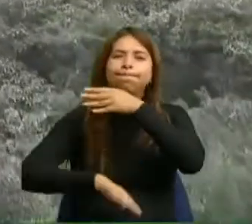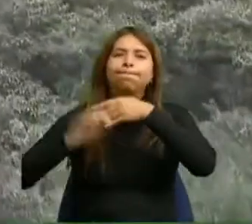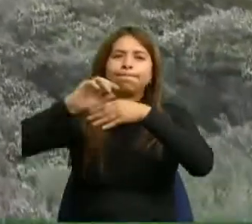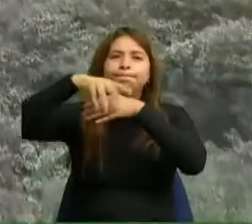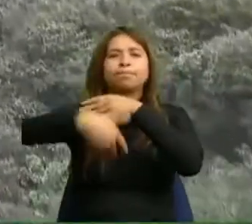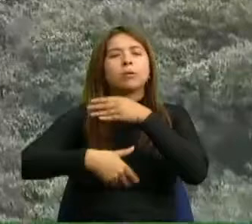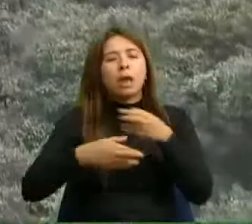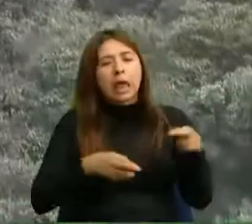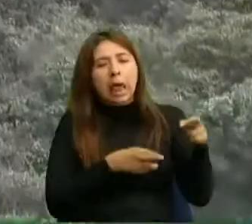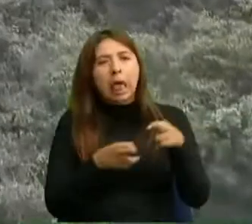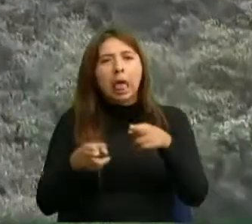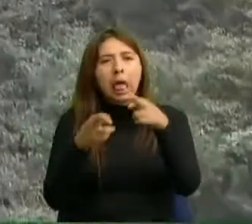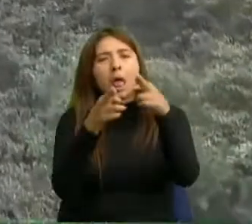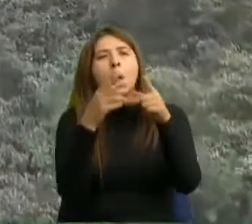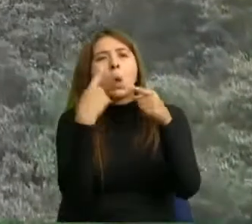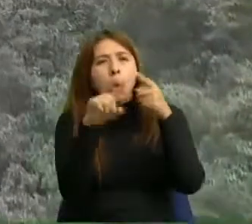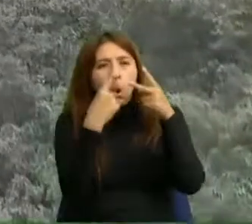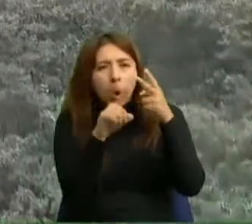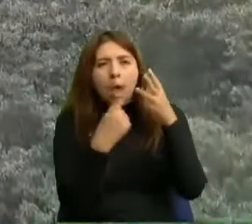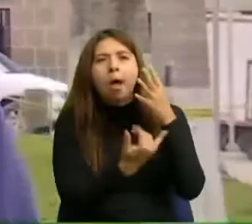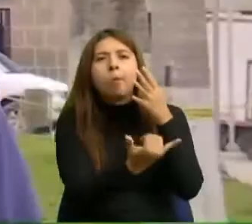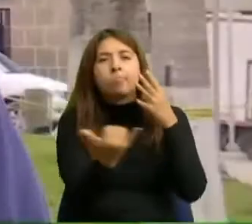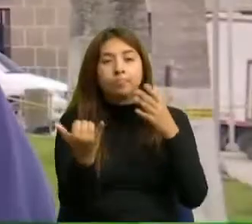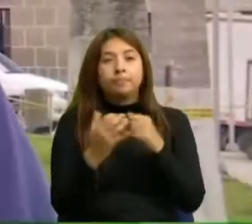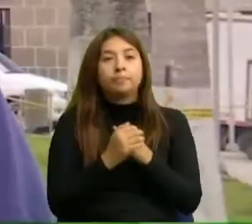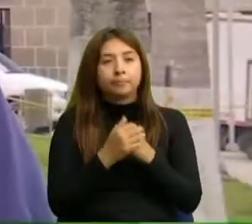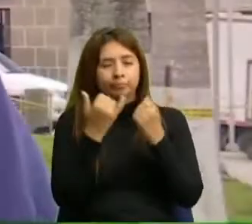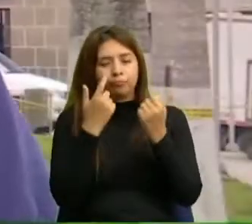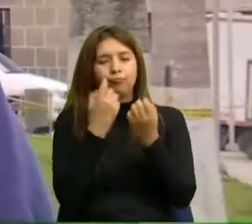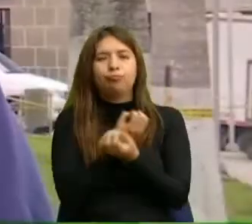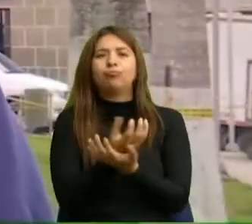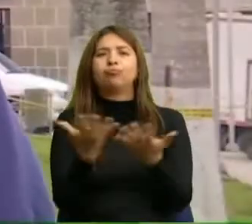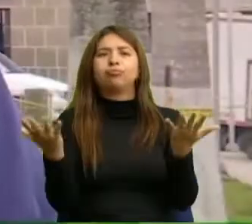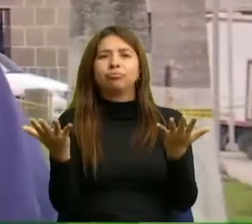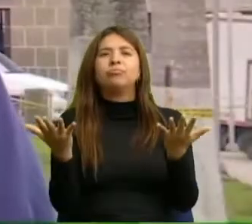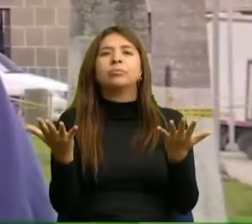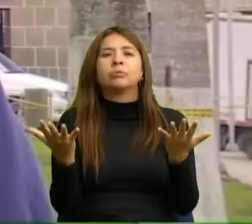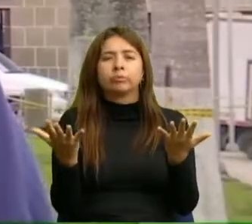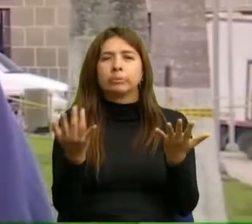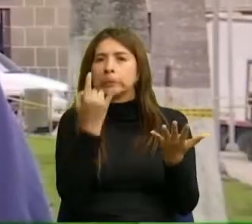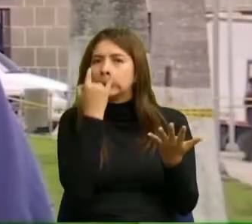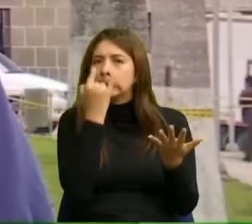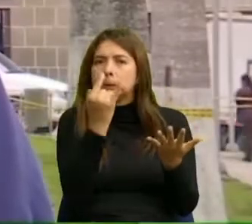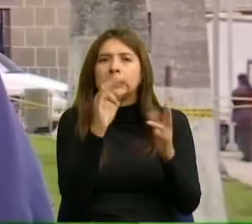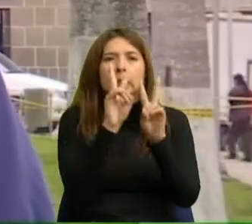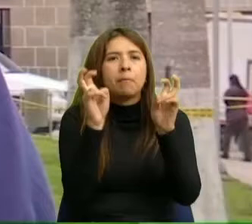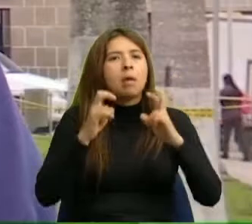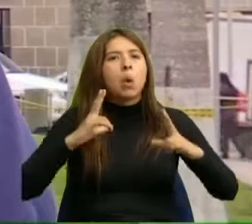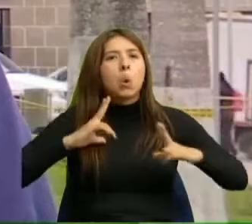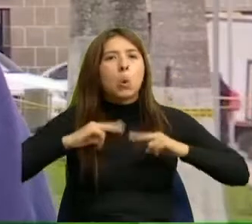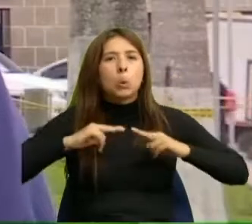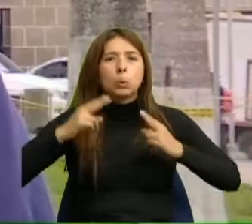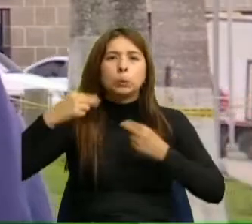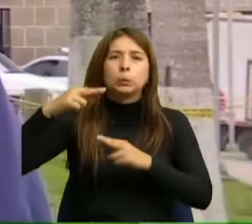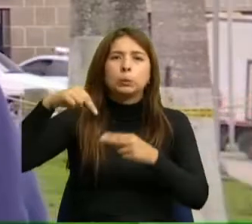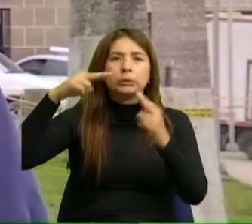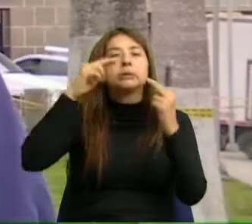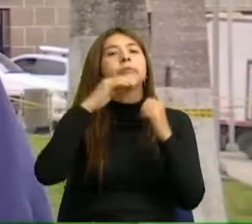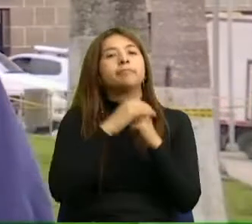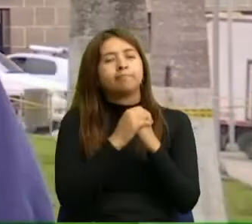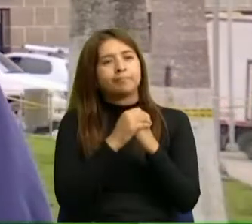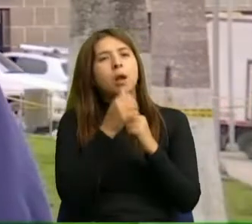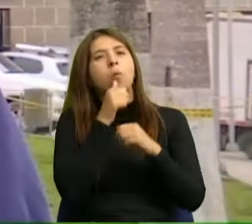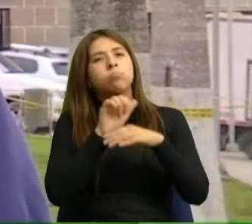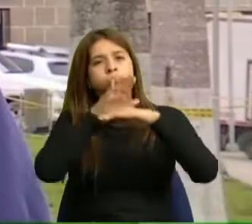alrededor. Tenemos un amplio abanico de atractivos turísticos naturales, como son cascadas, como